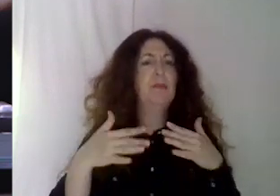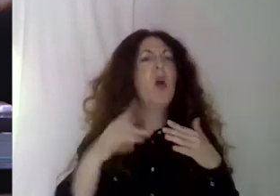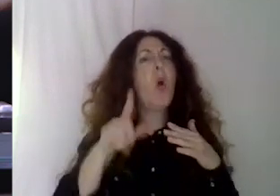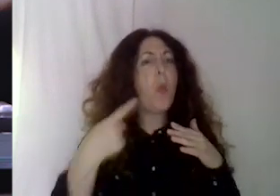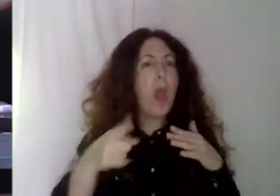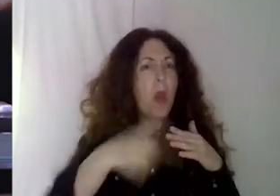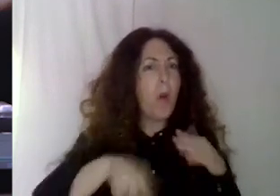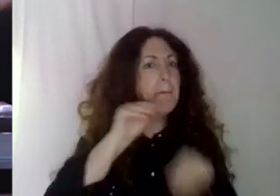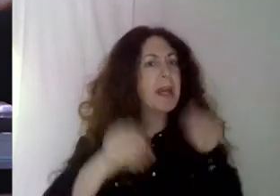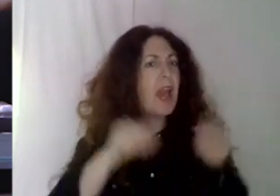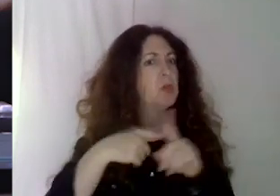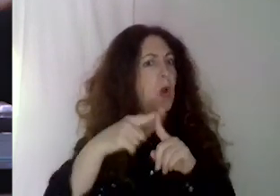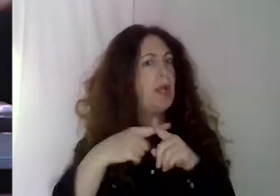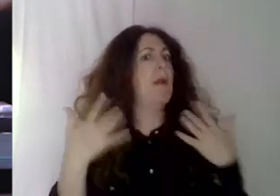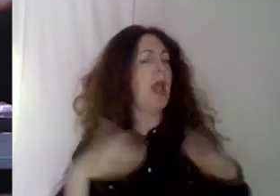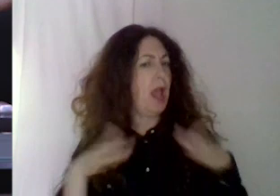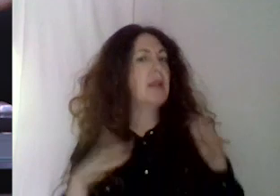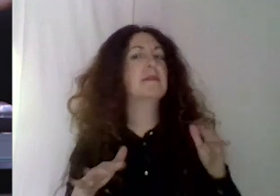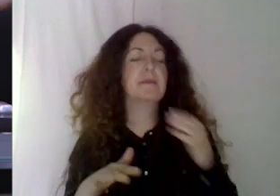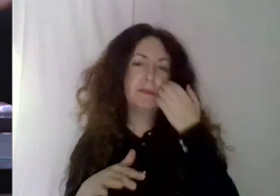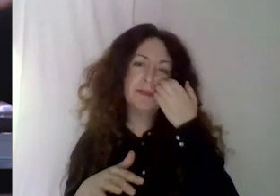sé cómo vamos de tiempo, pero espero que pueda